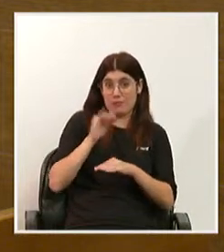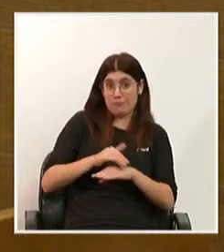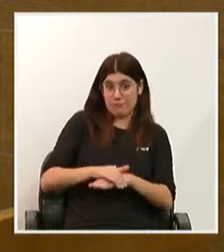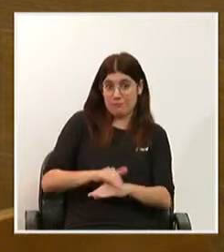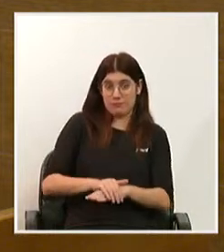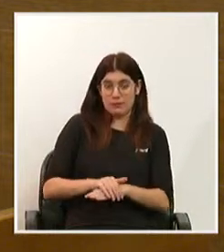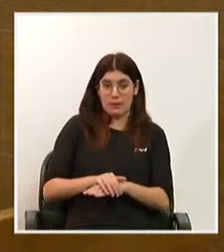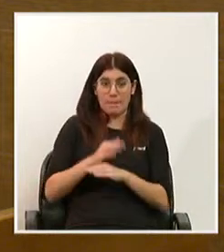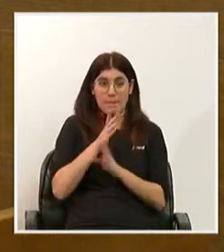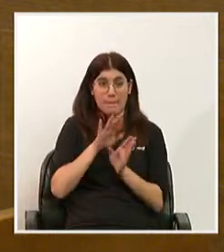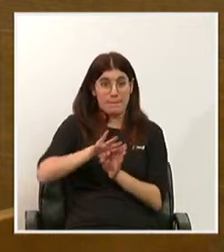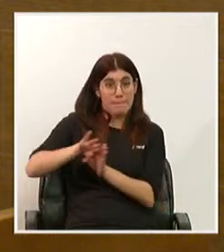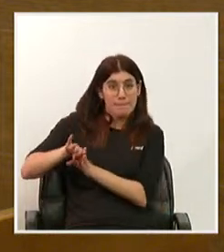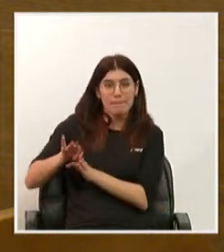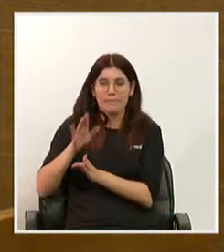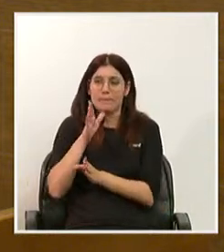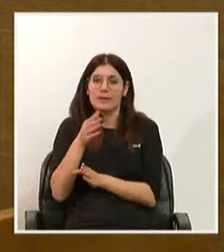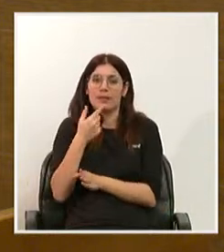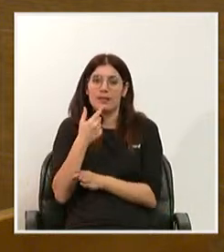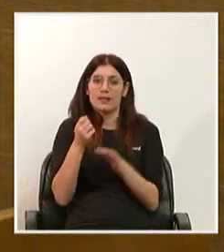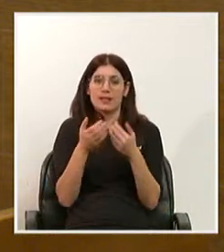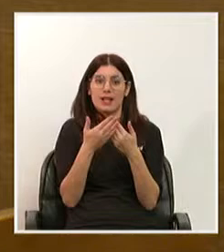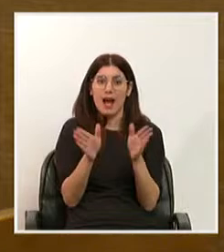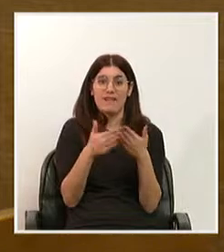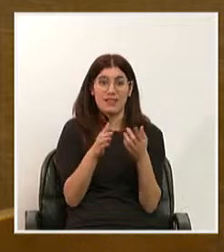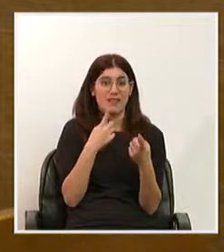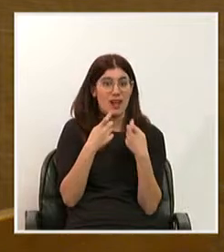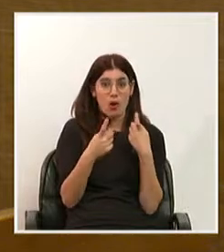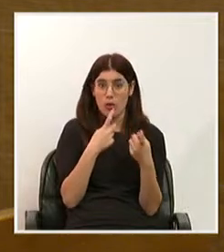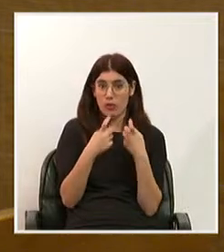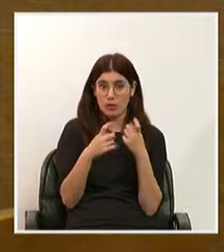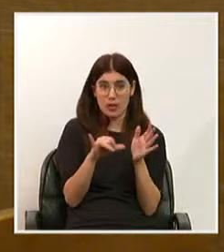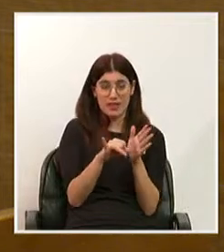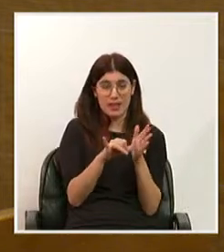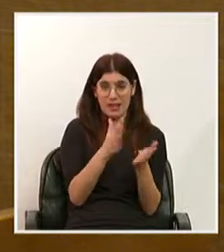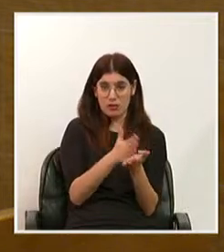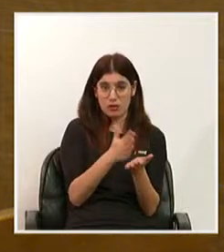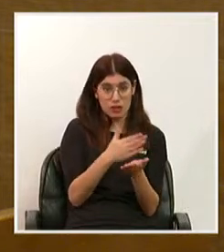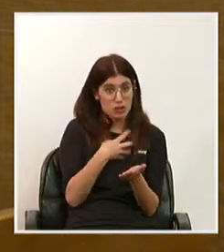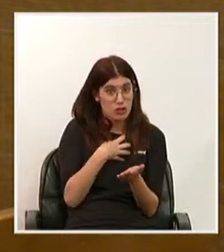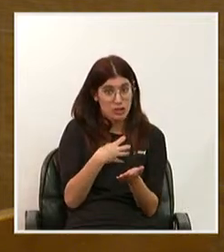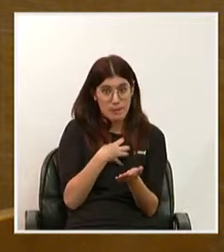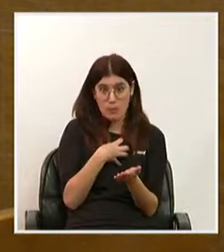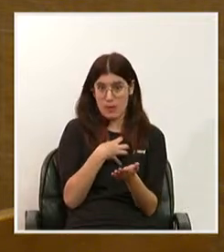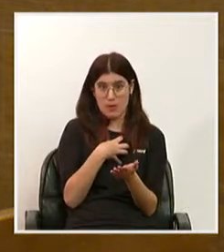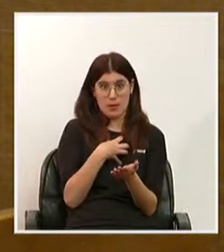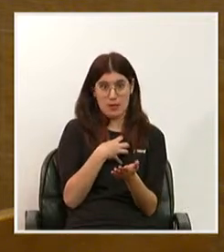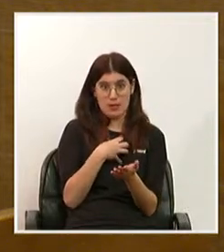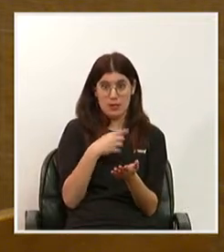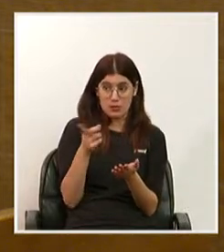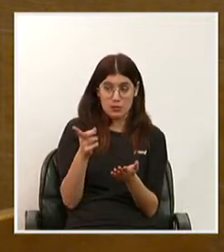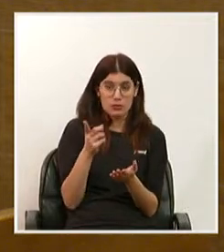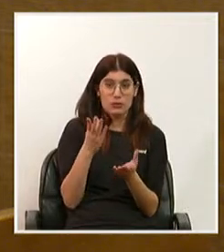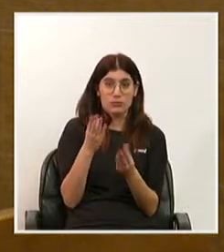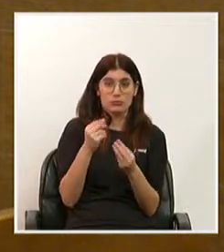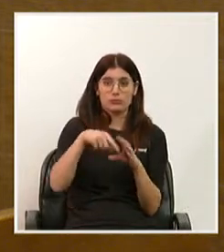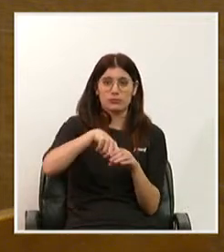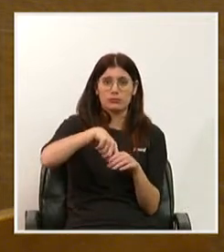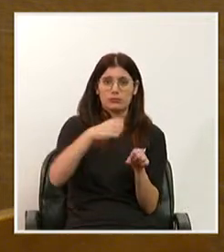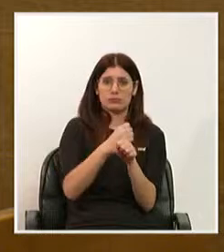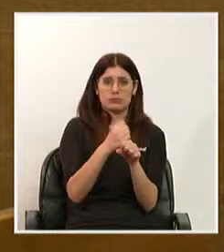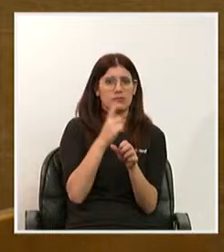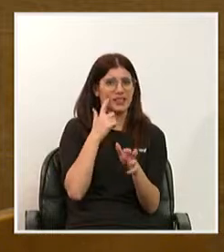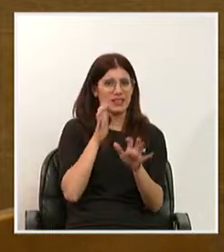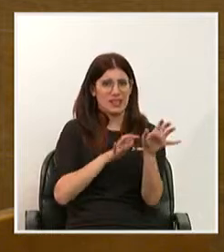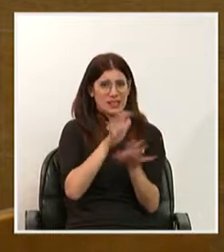y bajo el falso mantra de que se pueden abrir este tipo de negocios cerca de los centros escolares están poniendo en riesgo miles de puestos de trabajo y